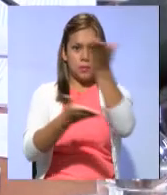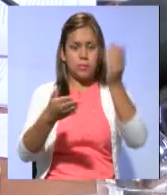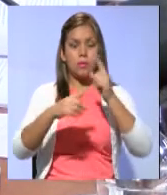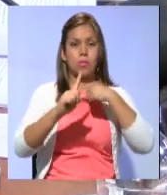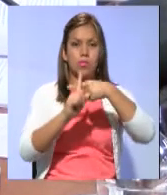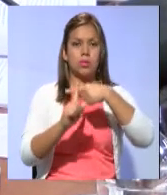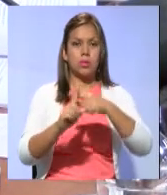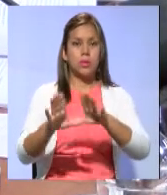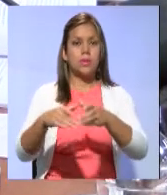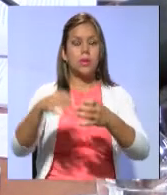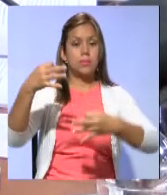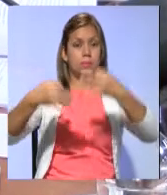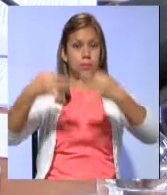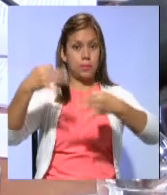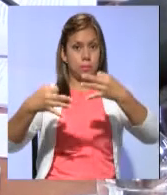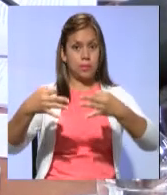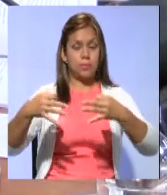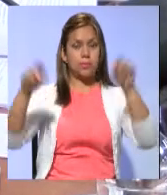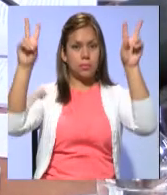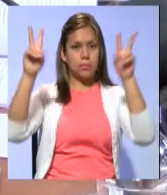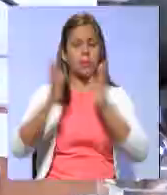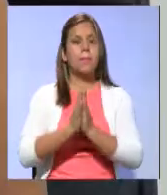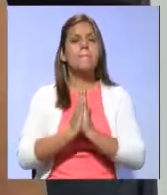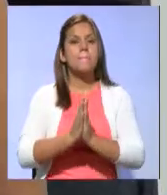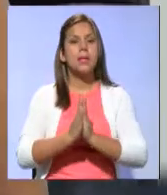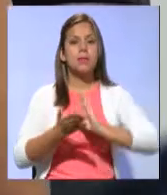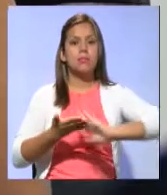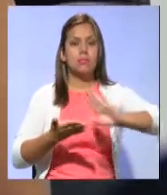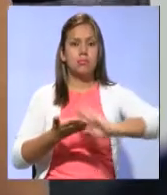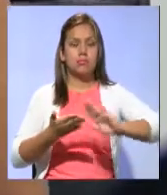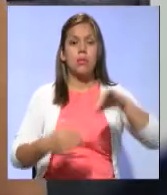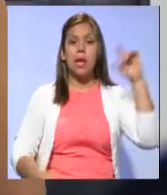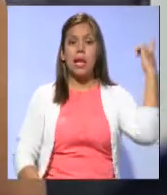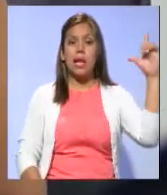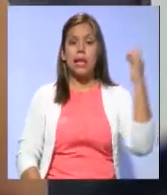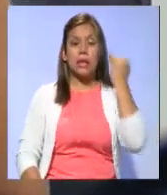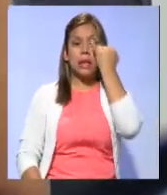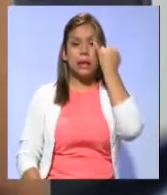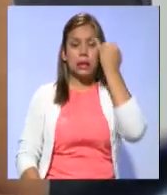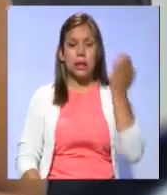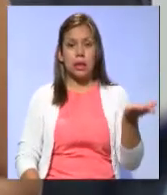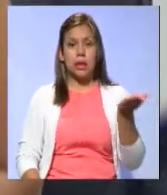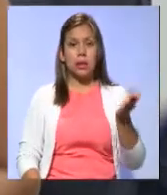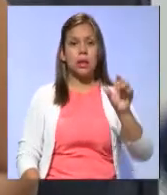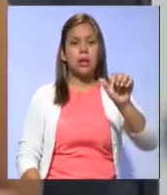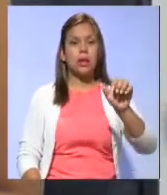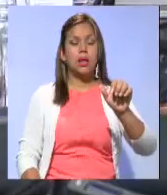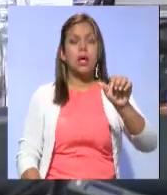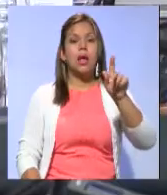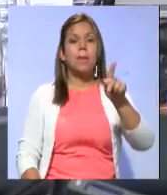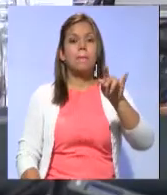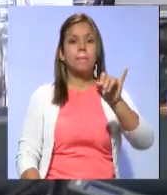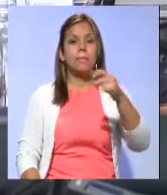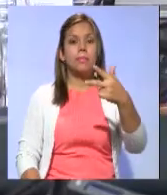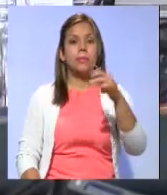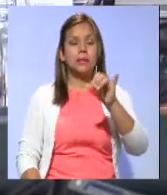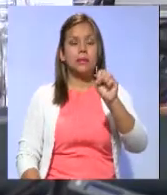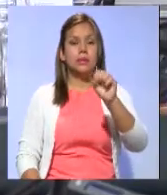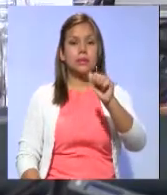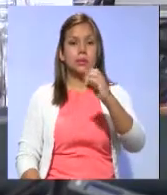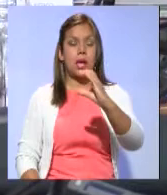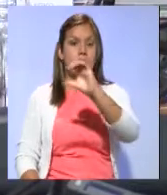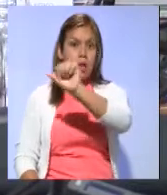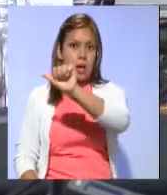de la Comisión de Justicia respecto al pedido de amnistía para el líder indígena, Manuel Anastasio Pichisaca, detenido